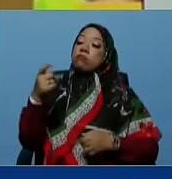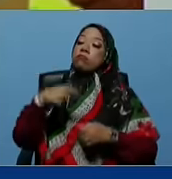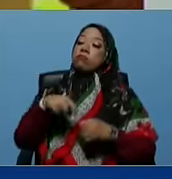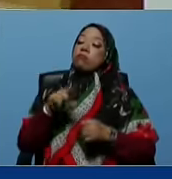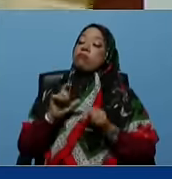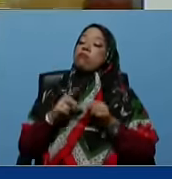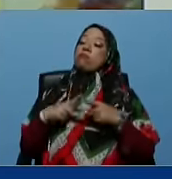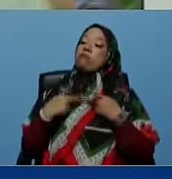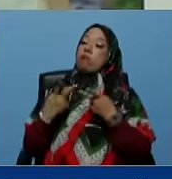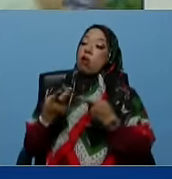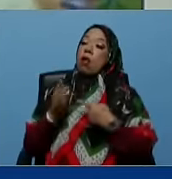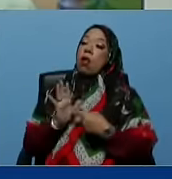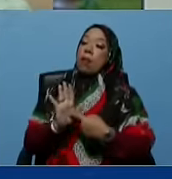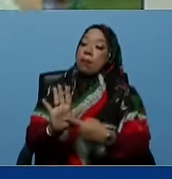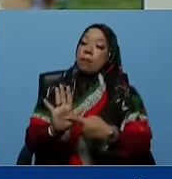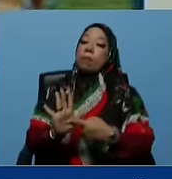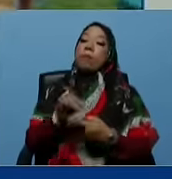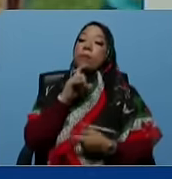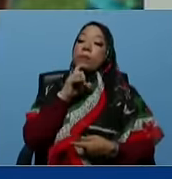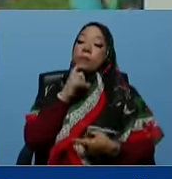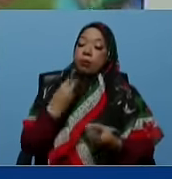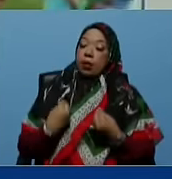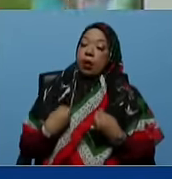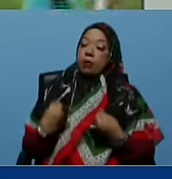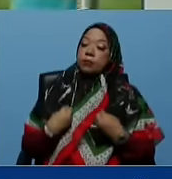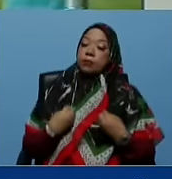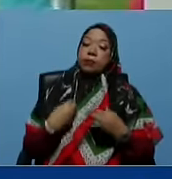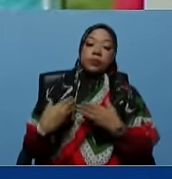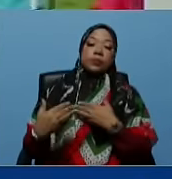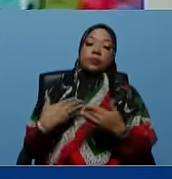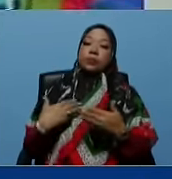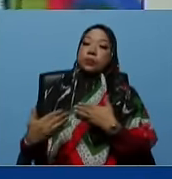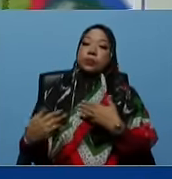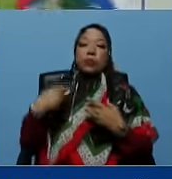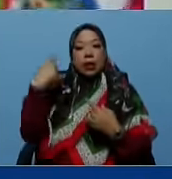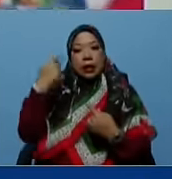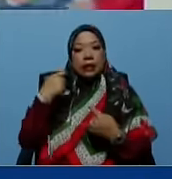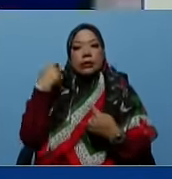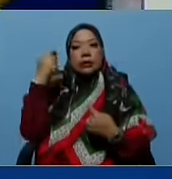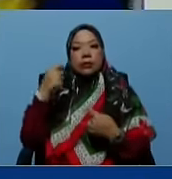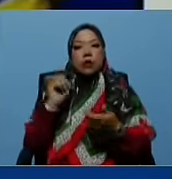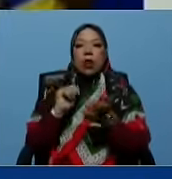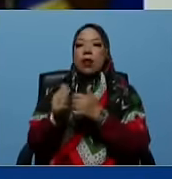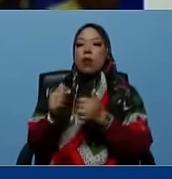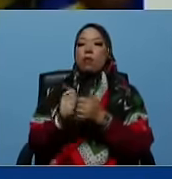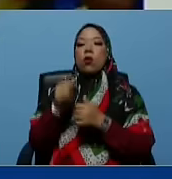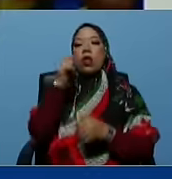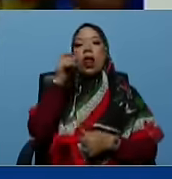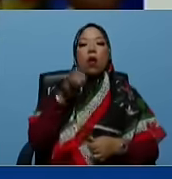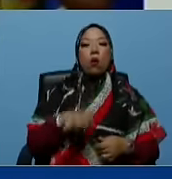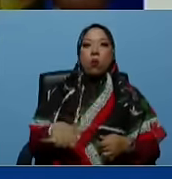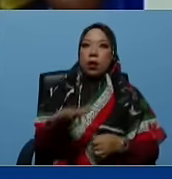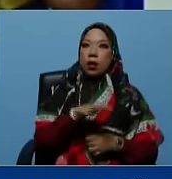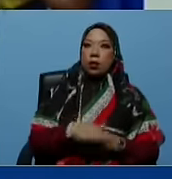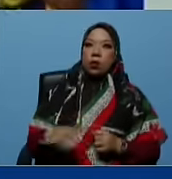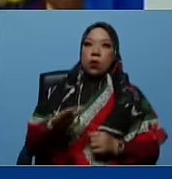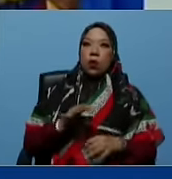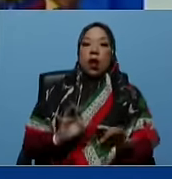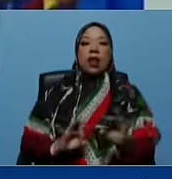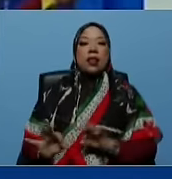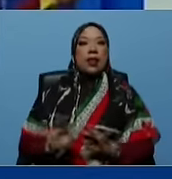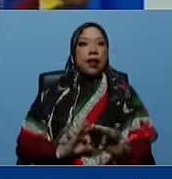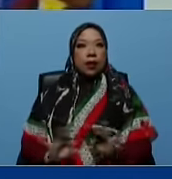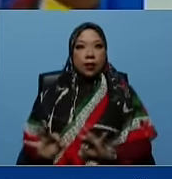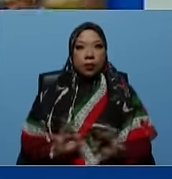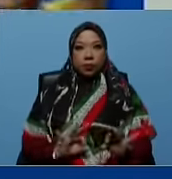durísimo a la vida, cineclub, deporte popular, teatro